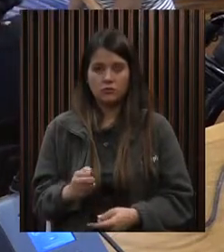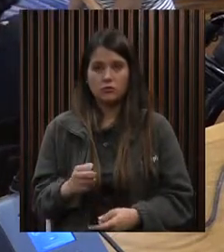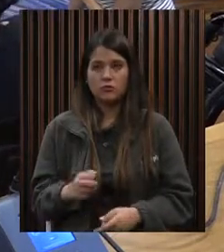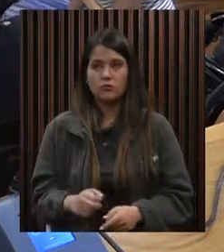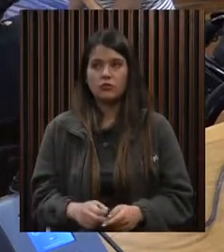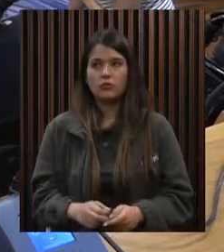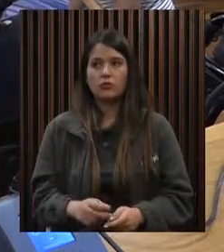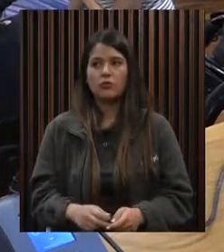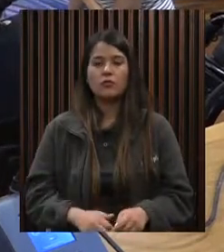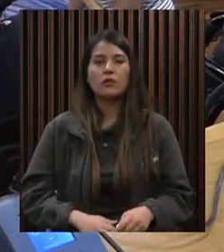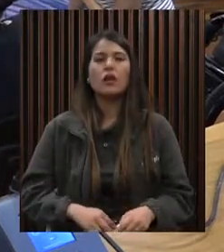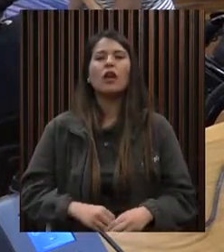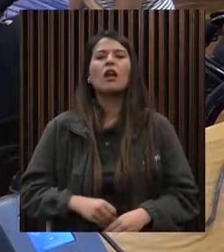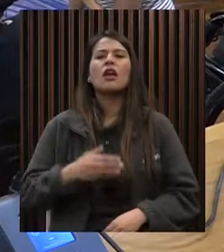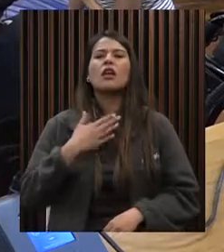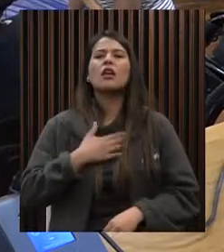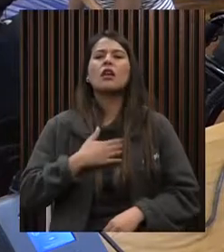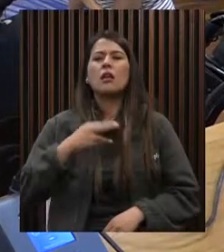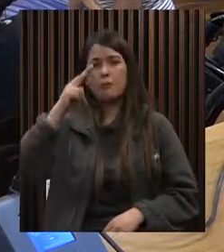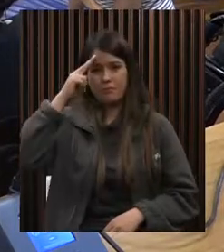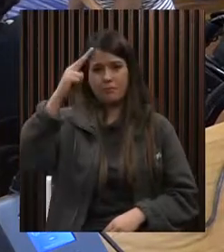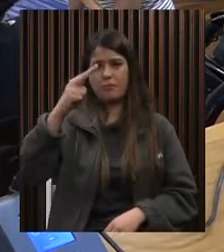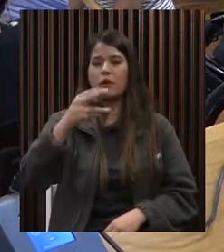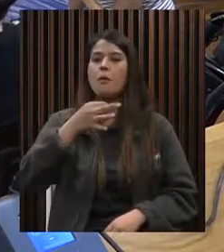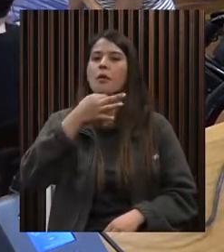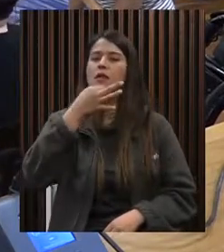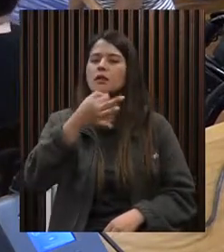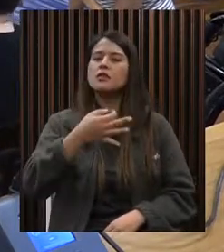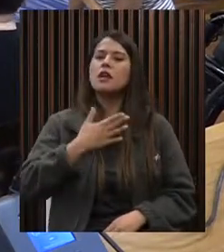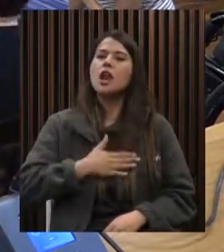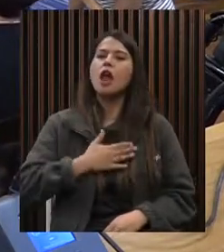No, quería compartir la realidad que